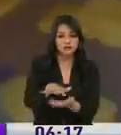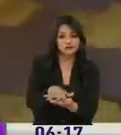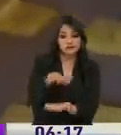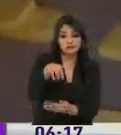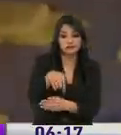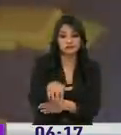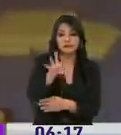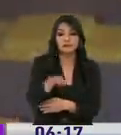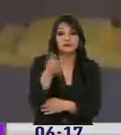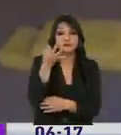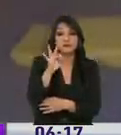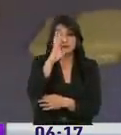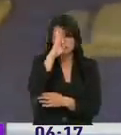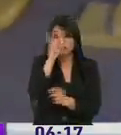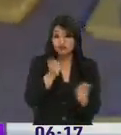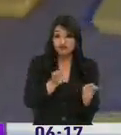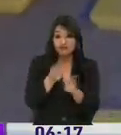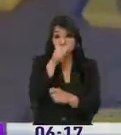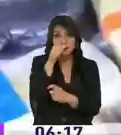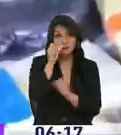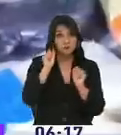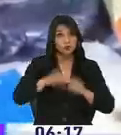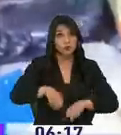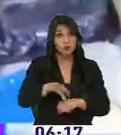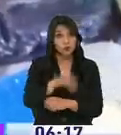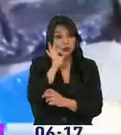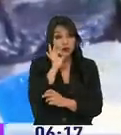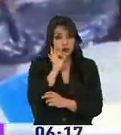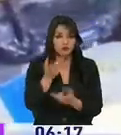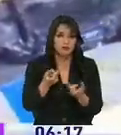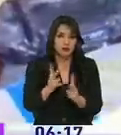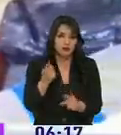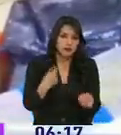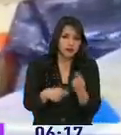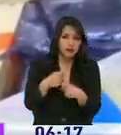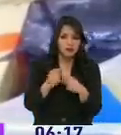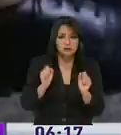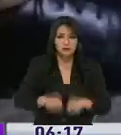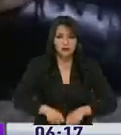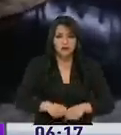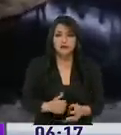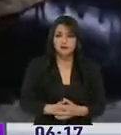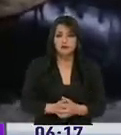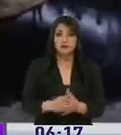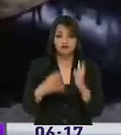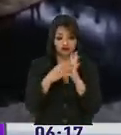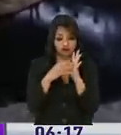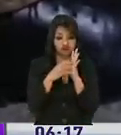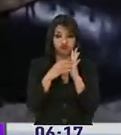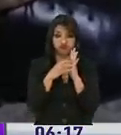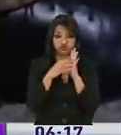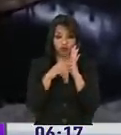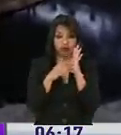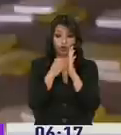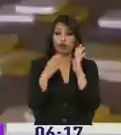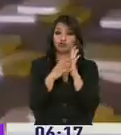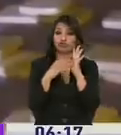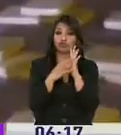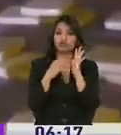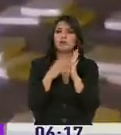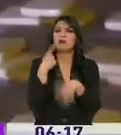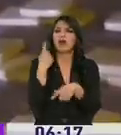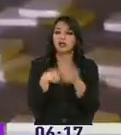año que la policía antinarcóticos logra ubicar y evitar que sea comercializado. Por los logos que poseía esta sustancia era para los